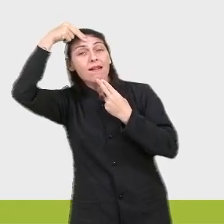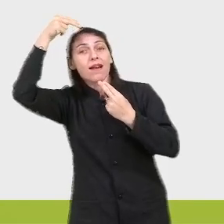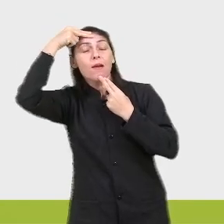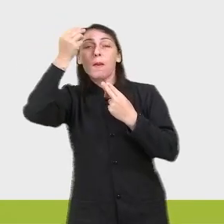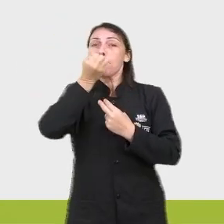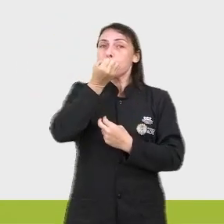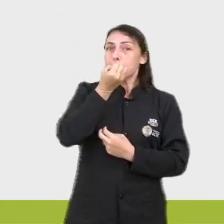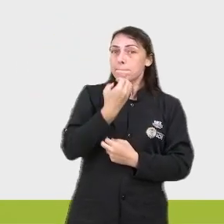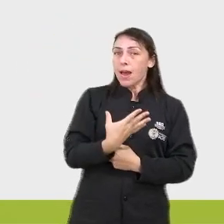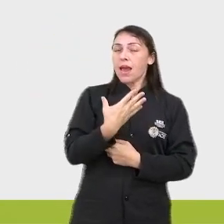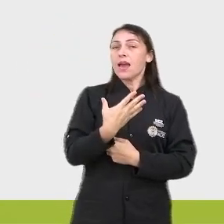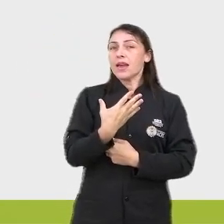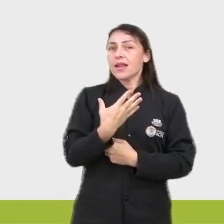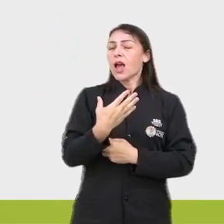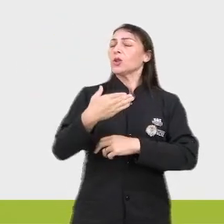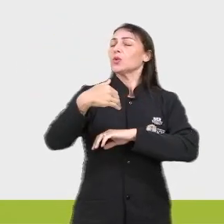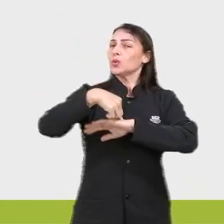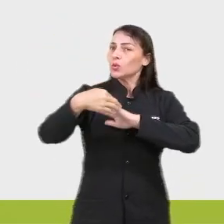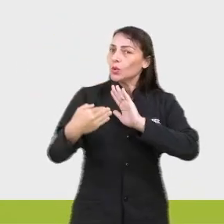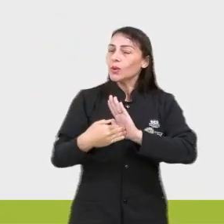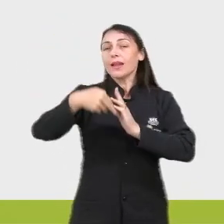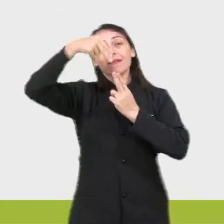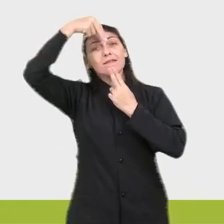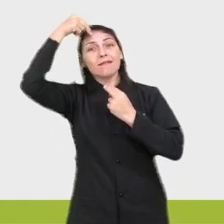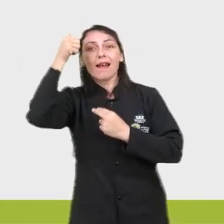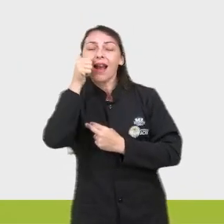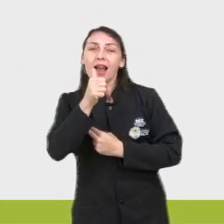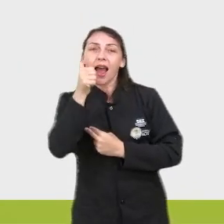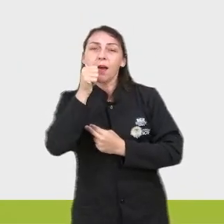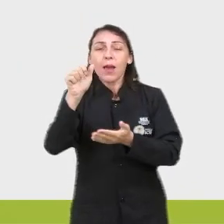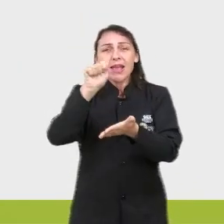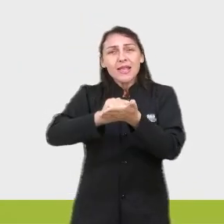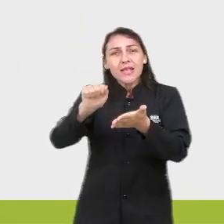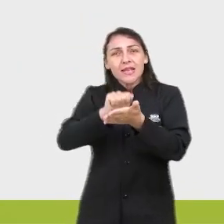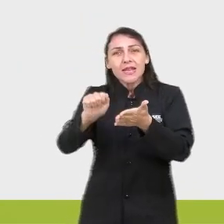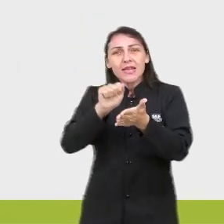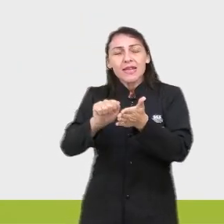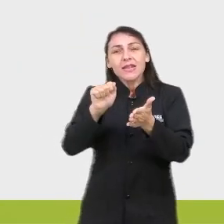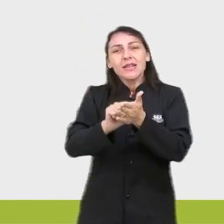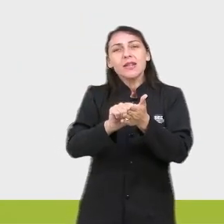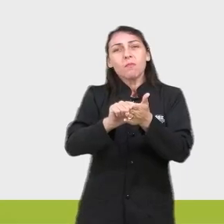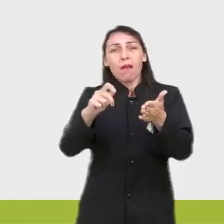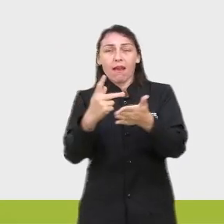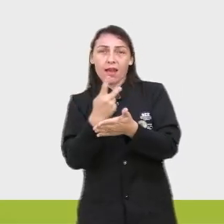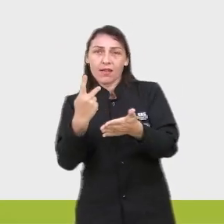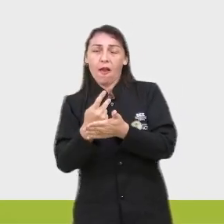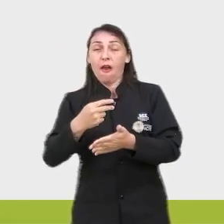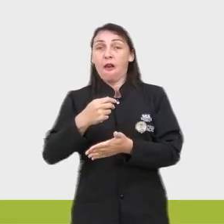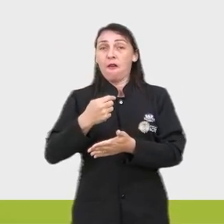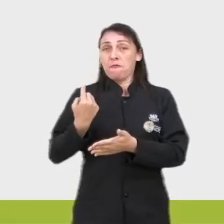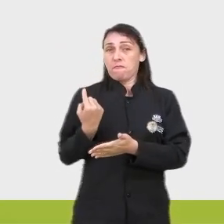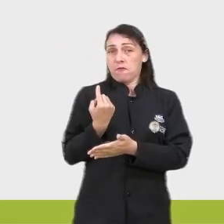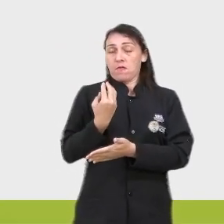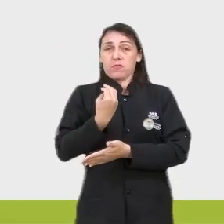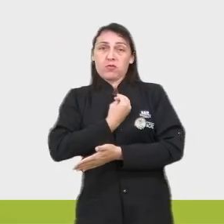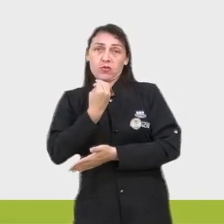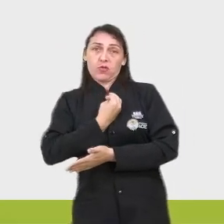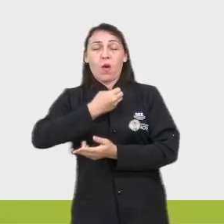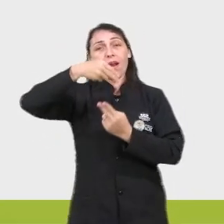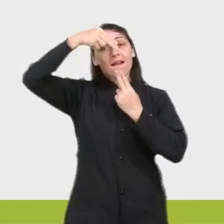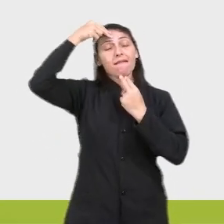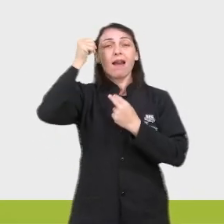bien con alimañas todas. Cabra, y escribo en los tebeos. Vivo sola, cabra